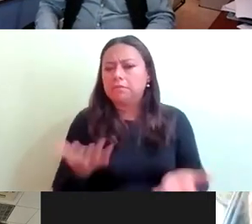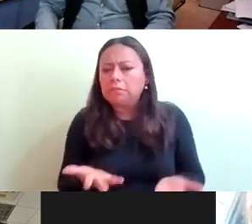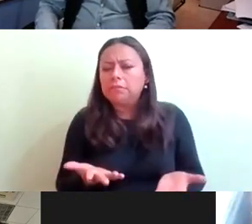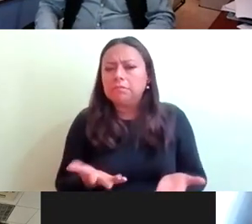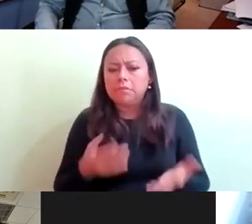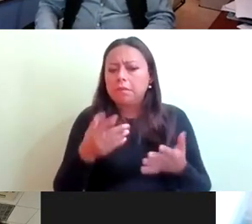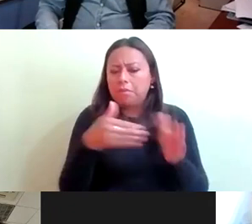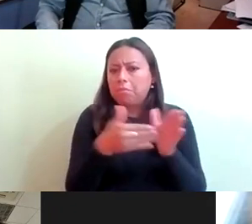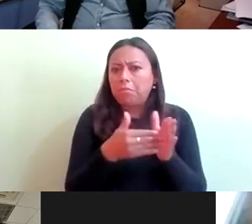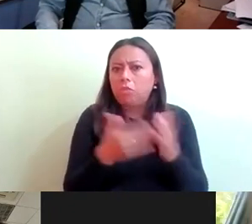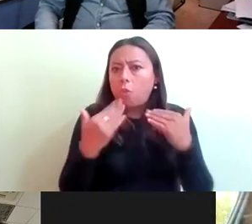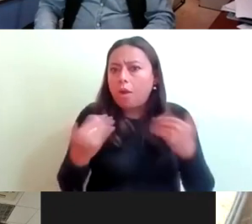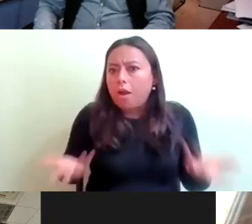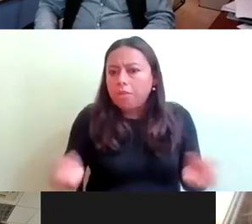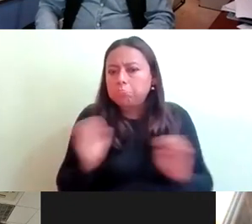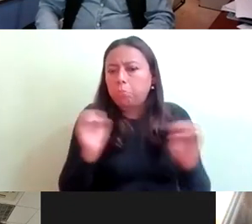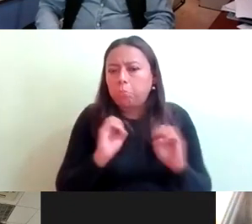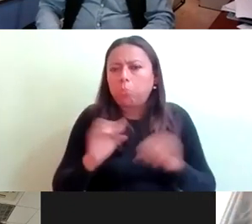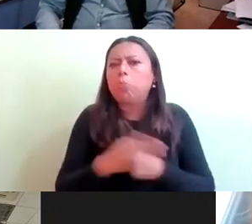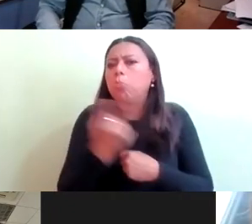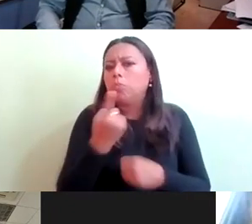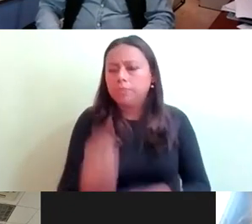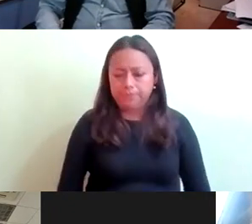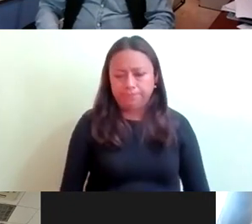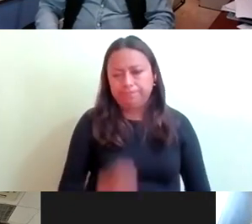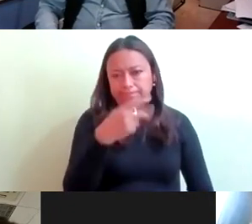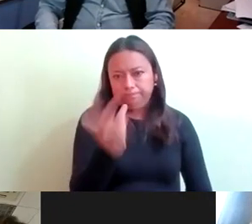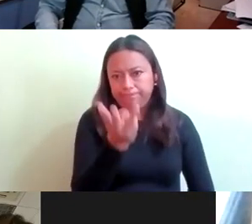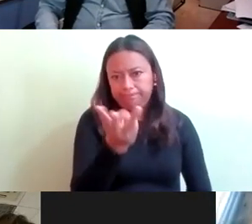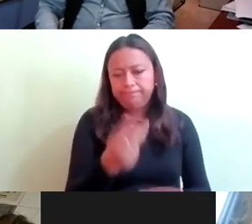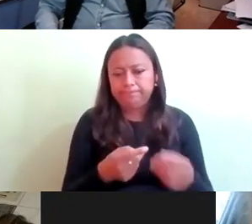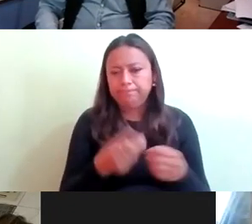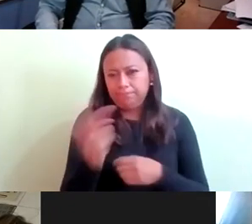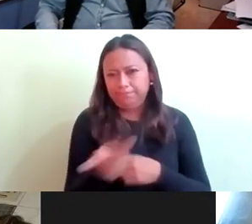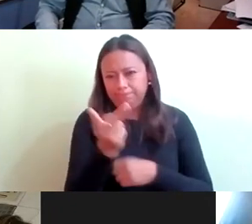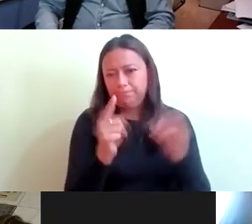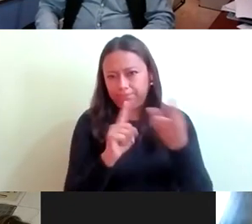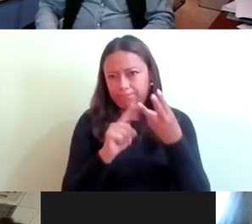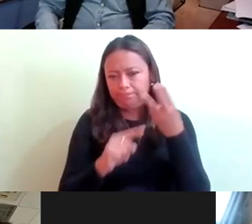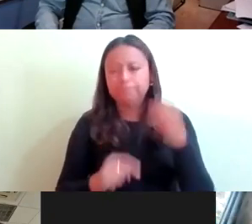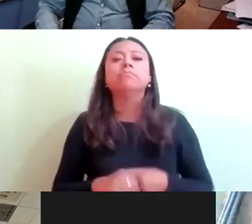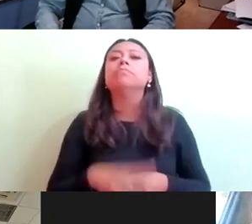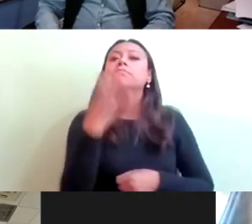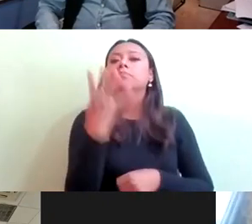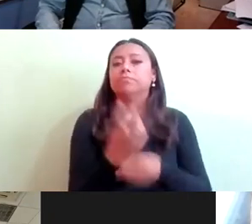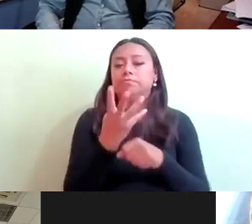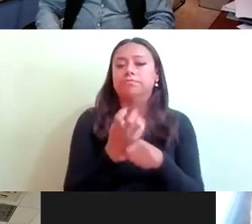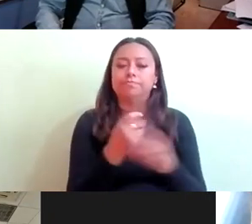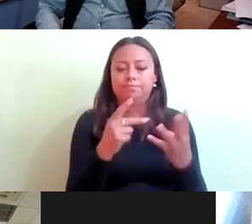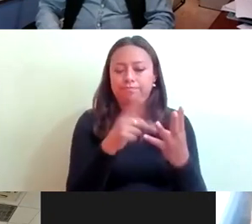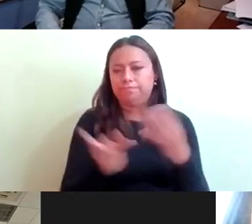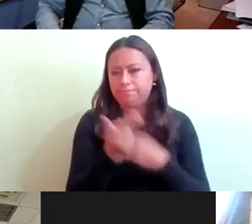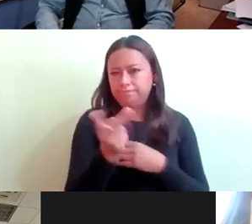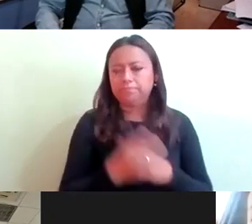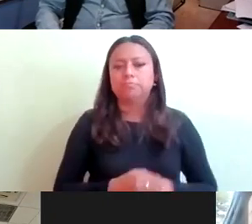la tercera pregunta. Y la cuarta pregunta, para después saber cómo